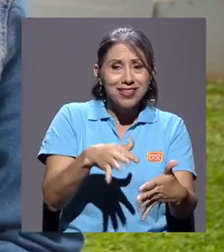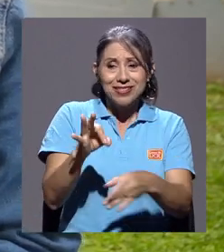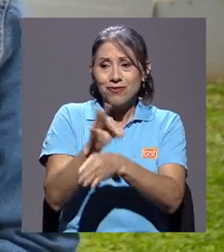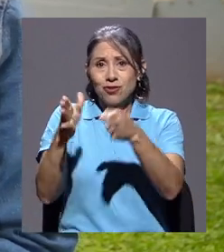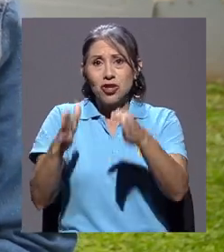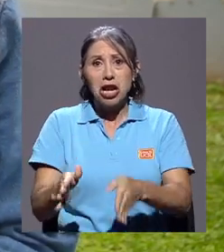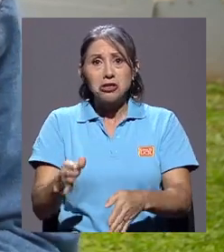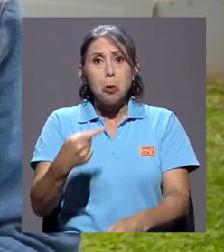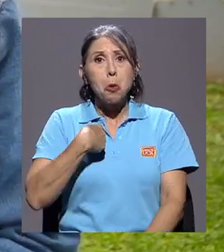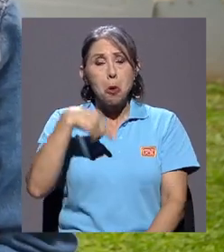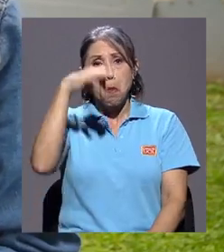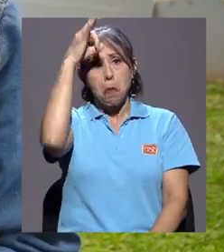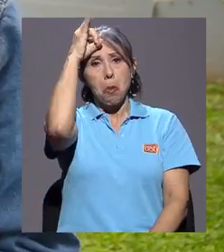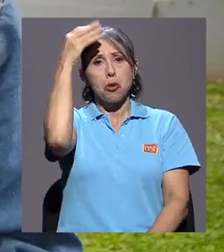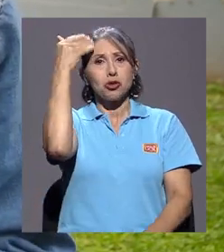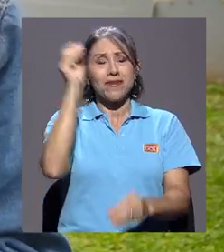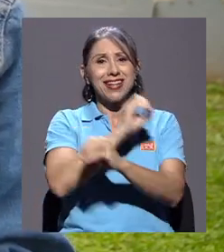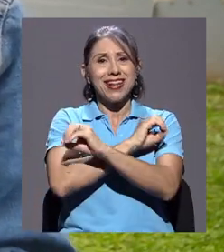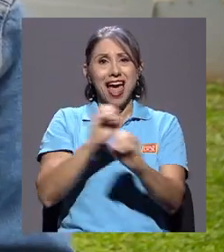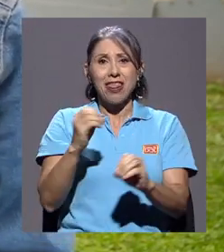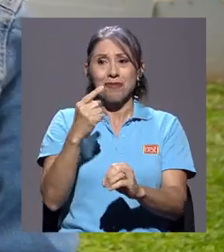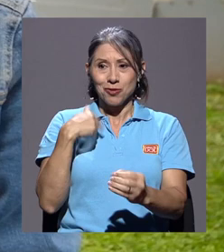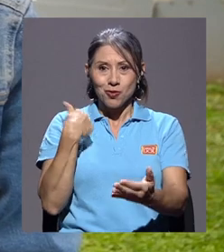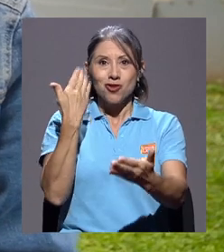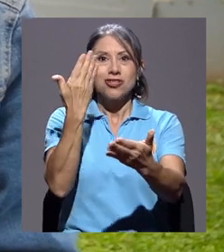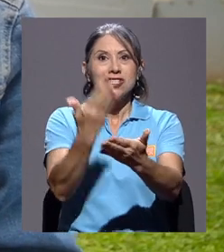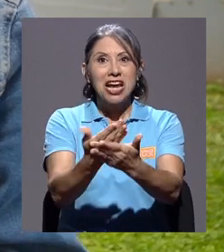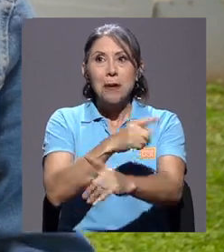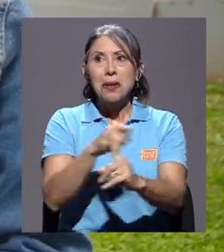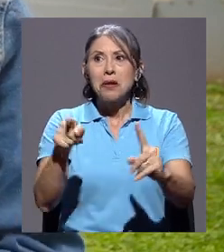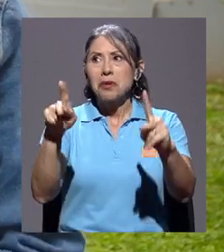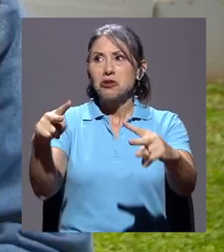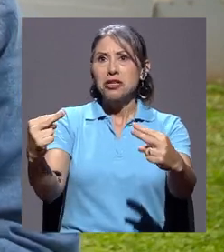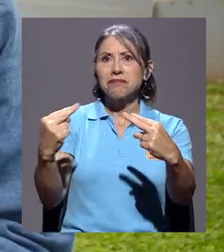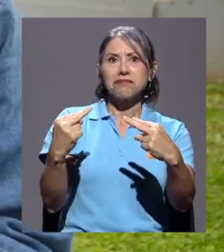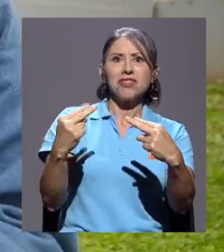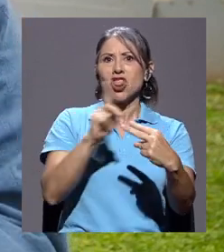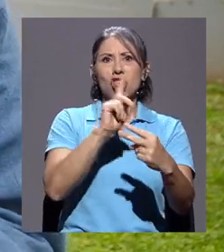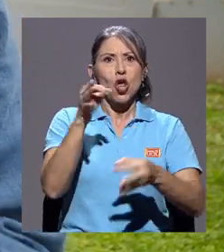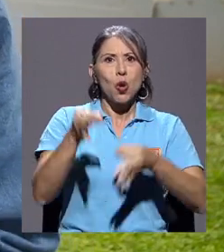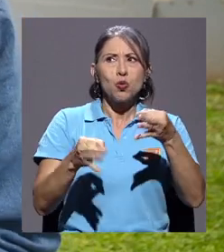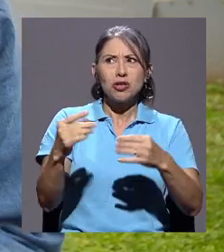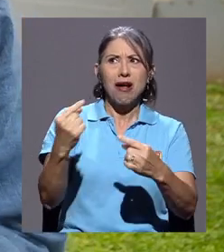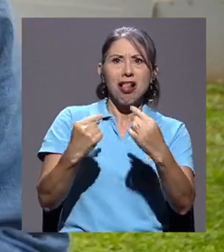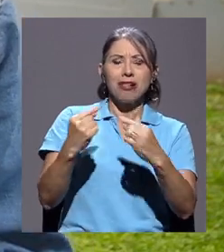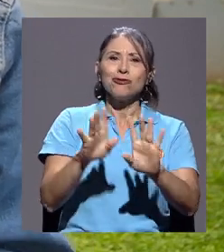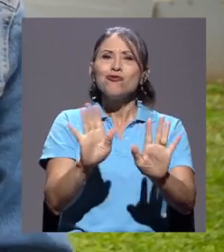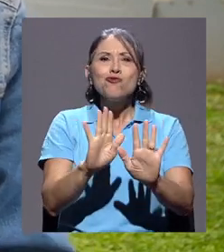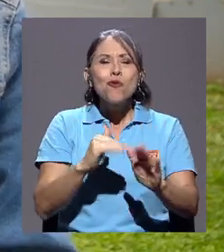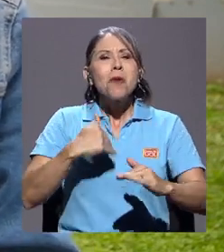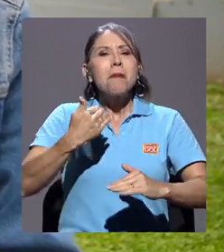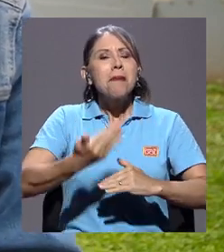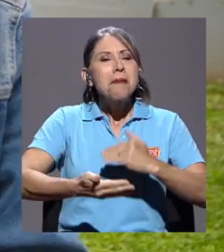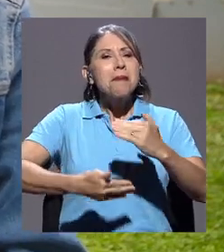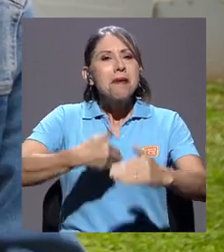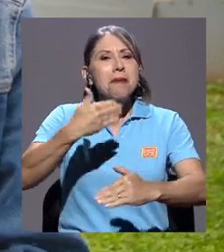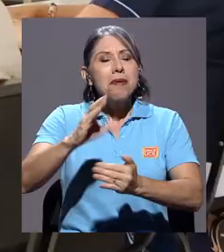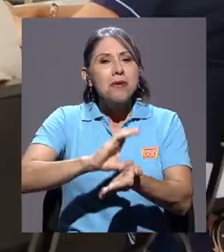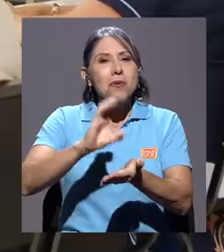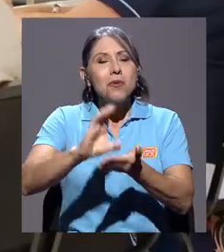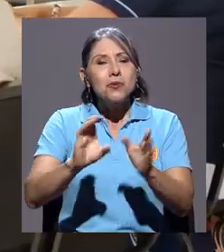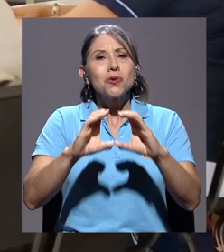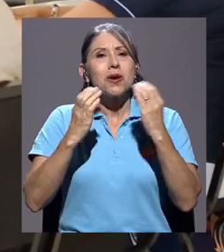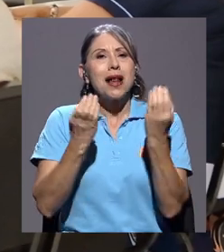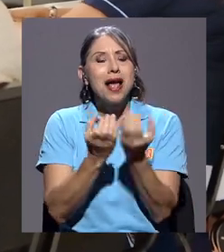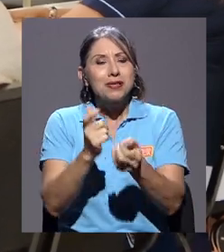saber absolutamente nada y que usted no sea juzgado por ello, que más bien cada curso, cada clase sea un momento